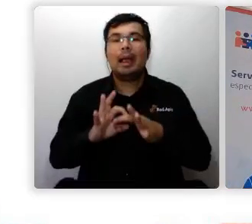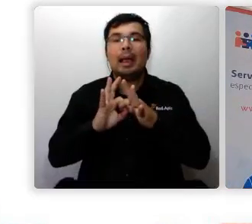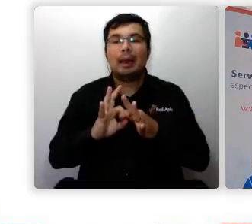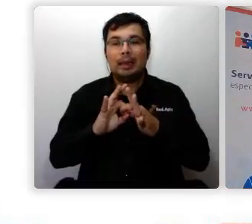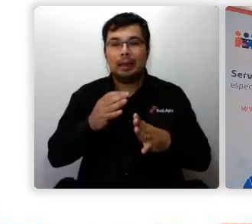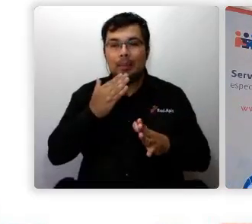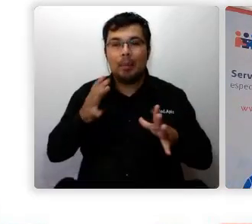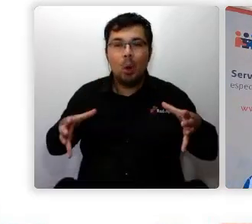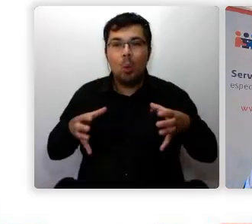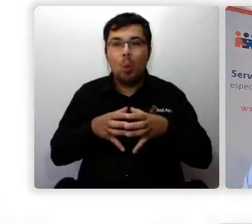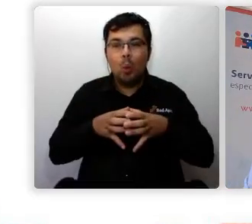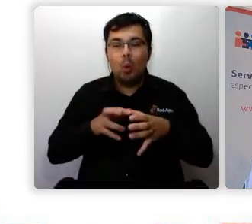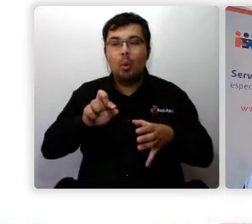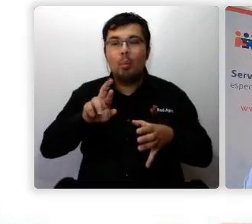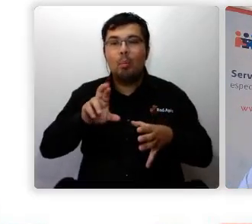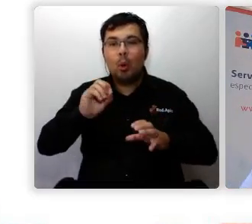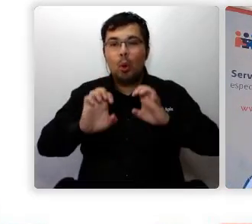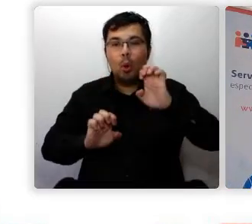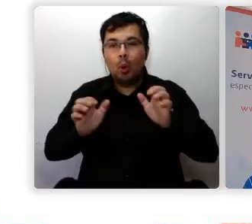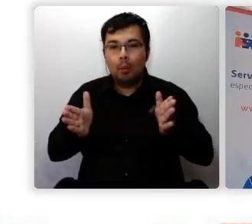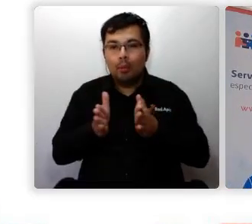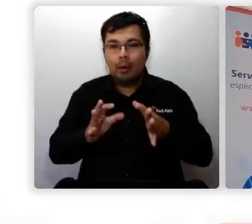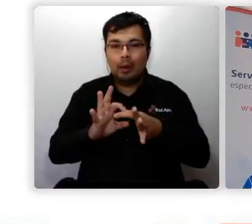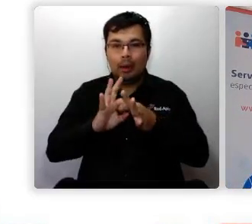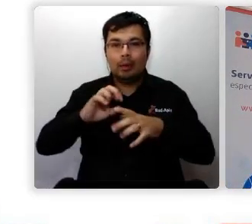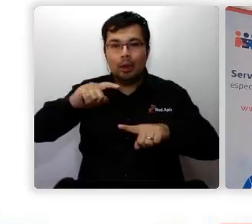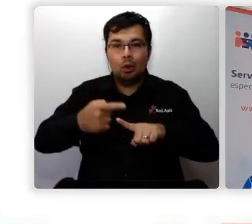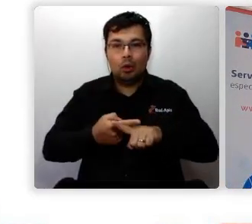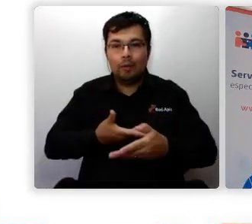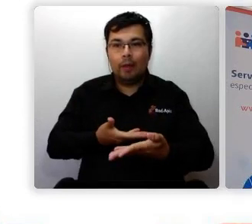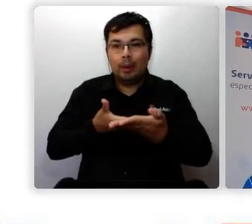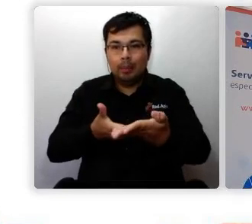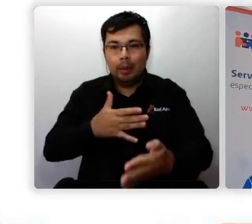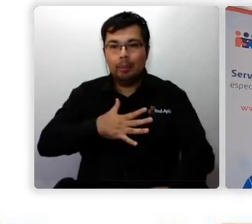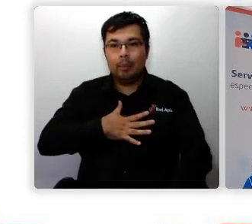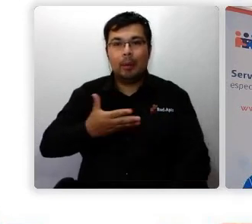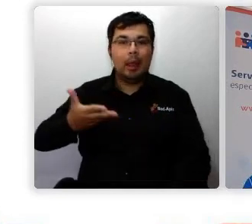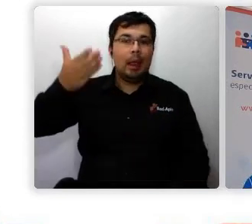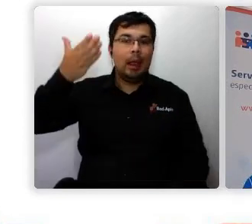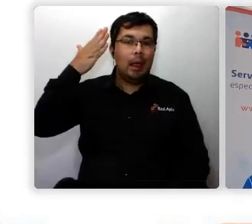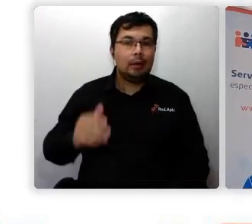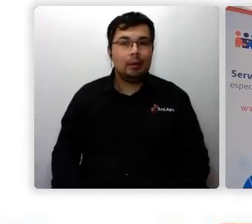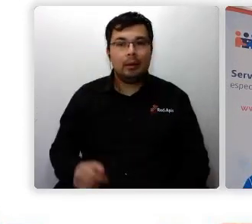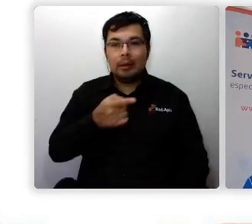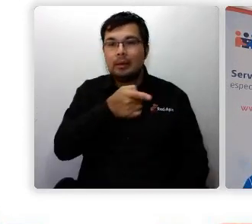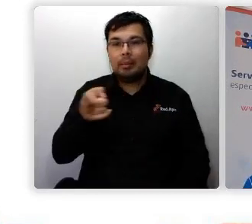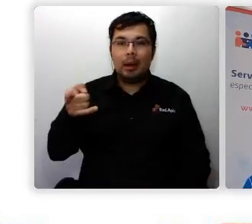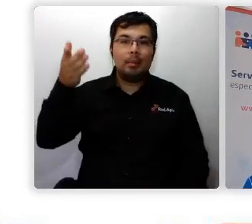de ProPyme. O sea, y también gracias por habernos invitado a nuevo. Nosotros, como comentó Andrés al principio, estuvimos la semana pasada acá